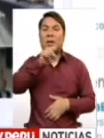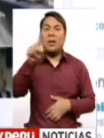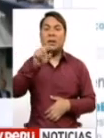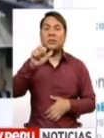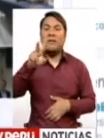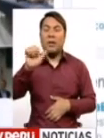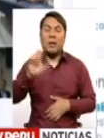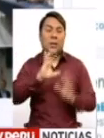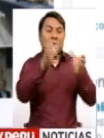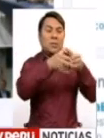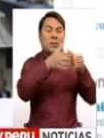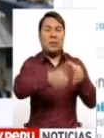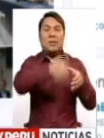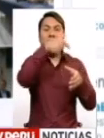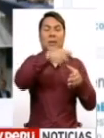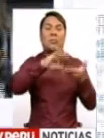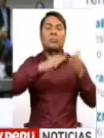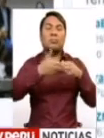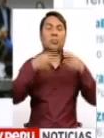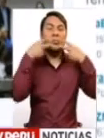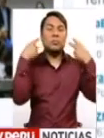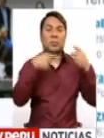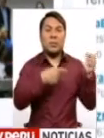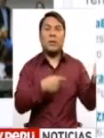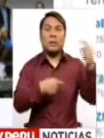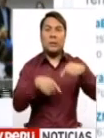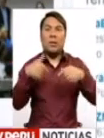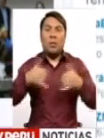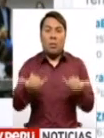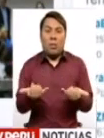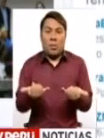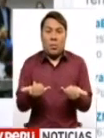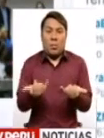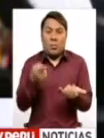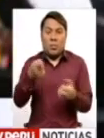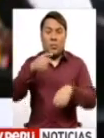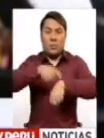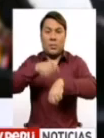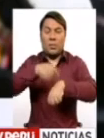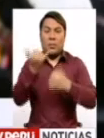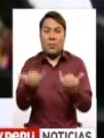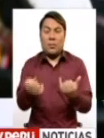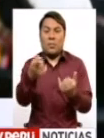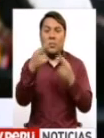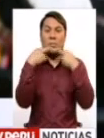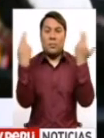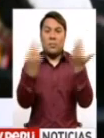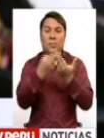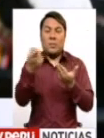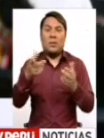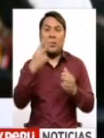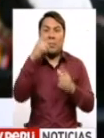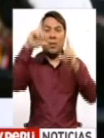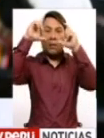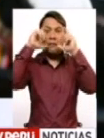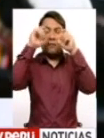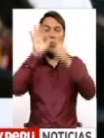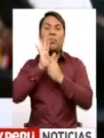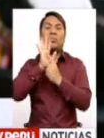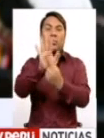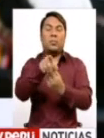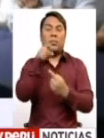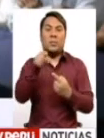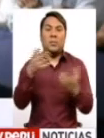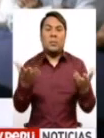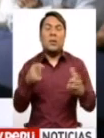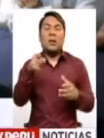de Saramurillo, con los titulares del Ministerio de Defensa y Ministerio de Justicia, según las fotografías publicadas